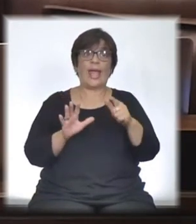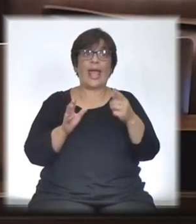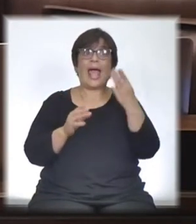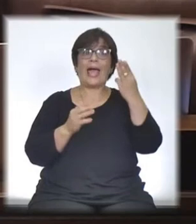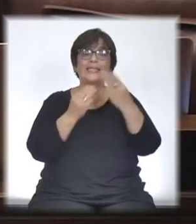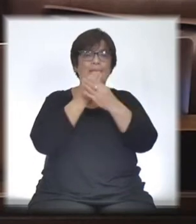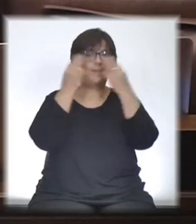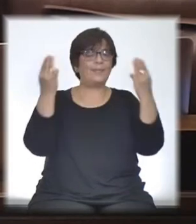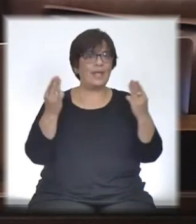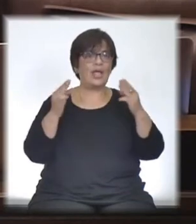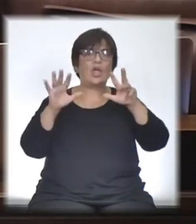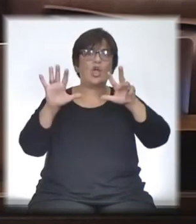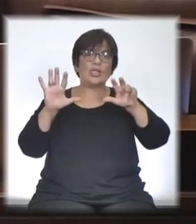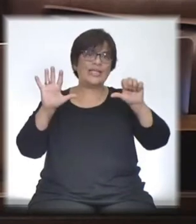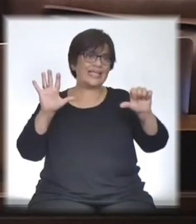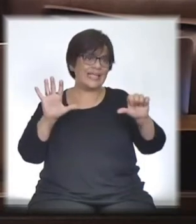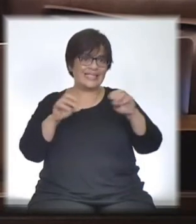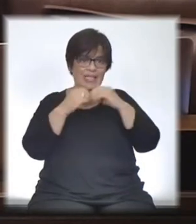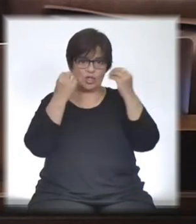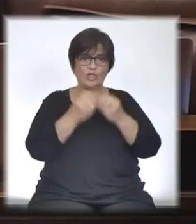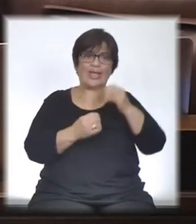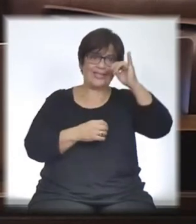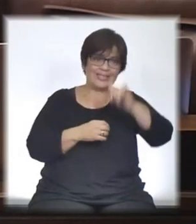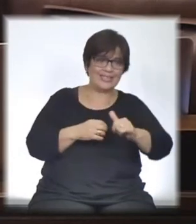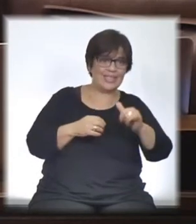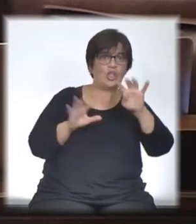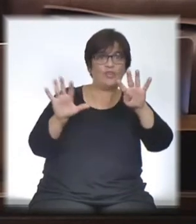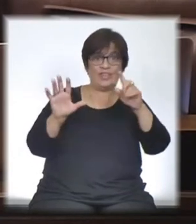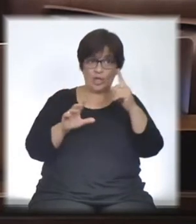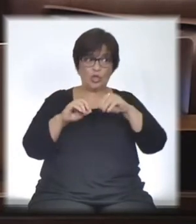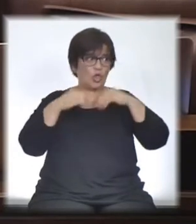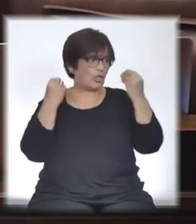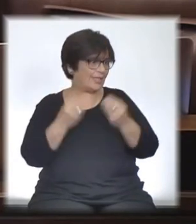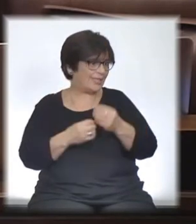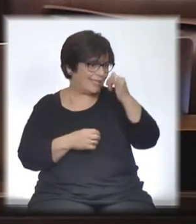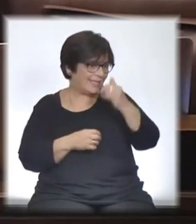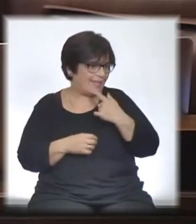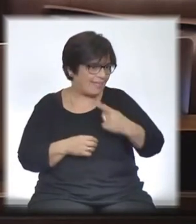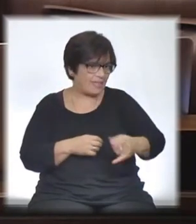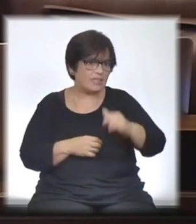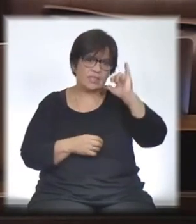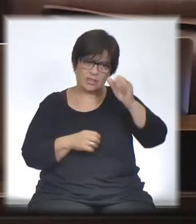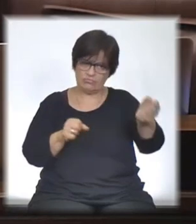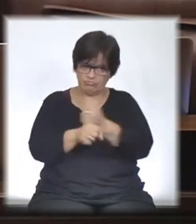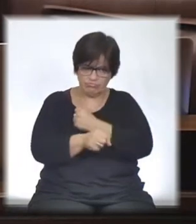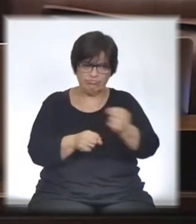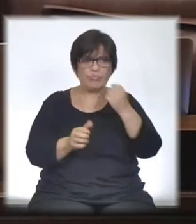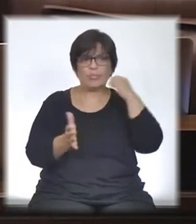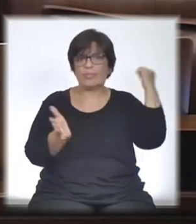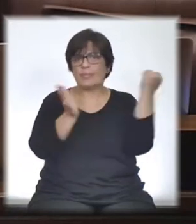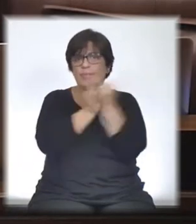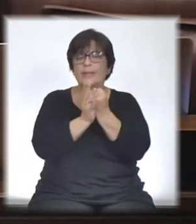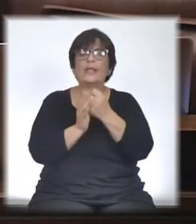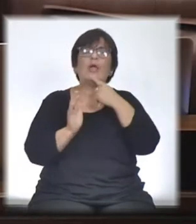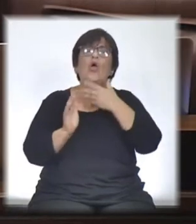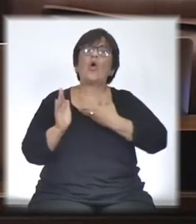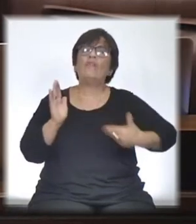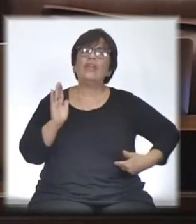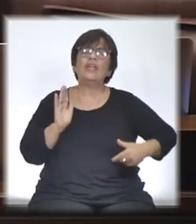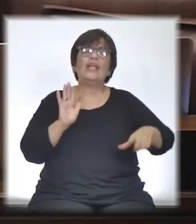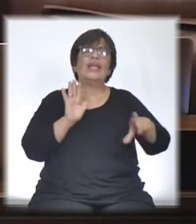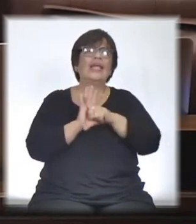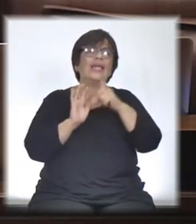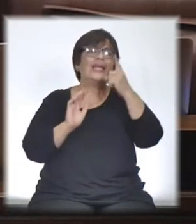en 91, aprueba y el Poder Ejecutivo promulga la Ley